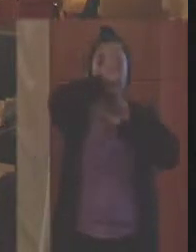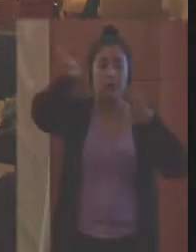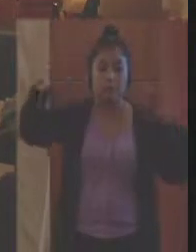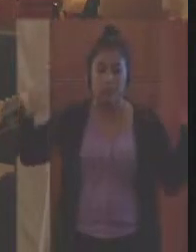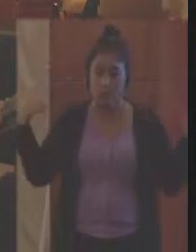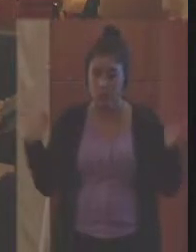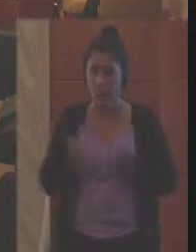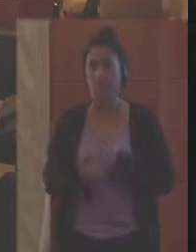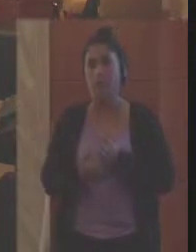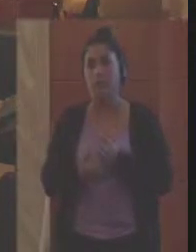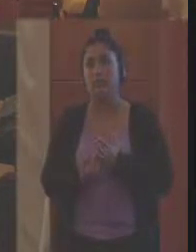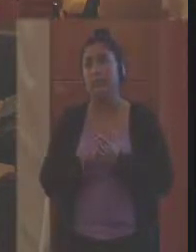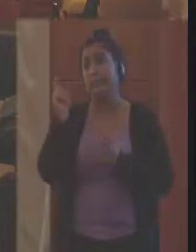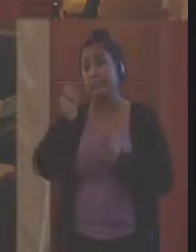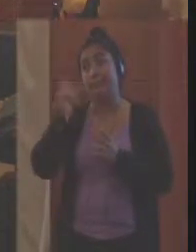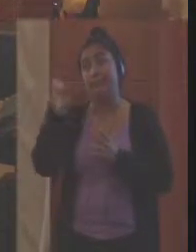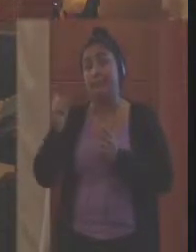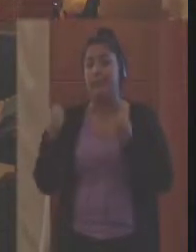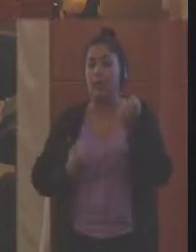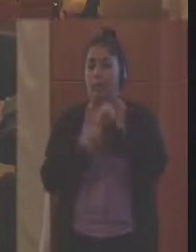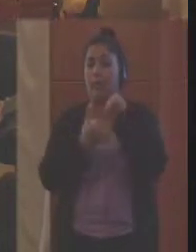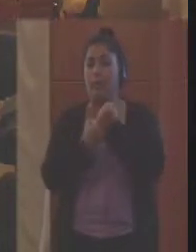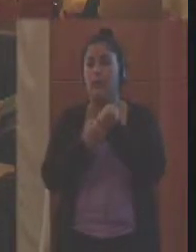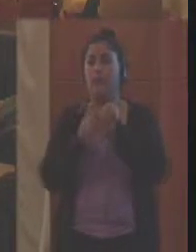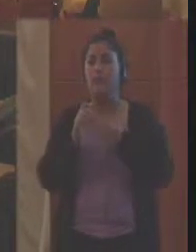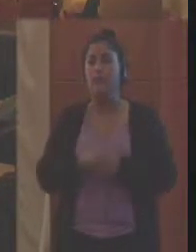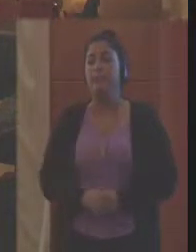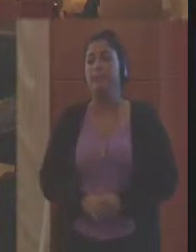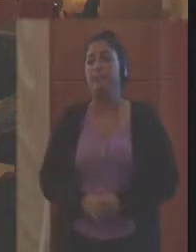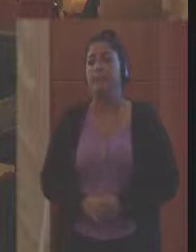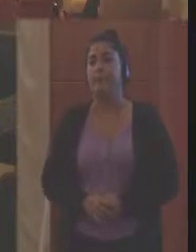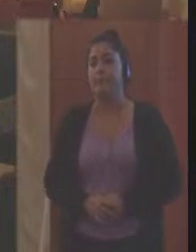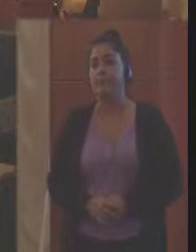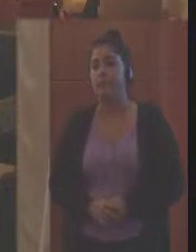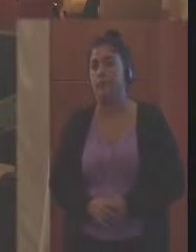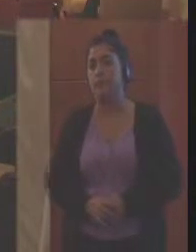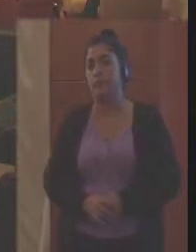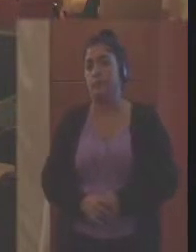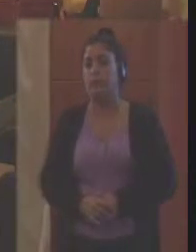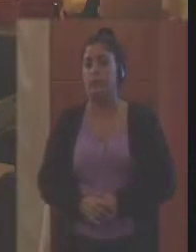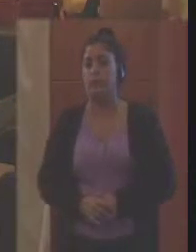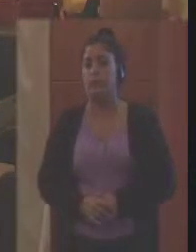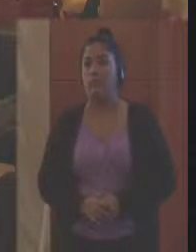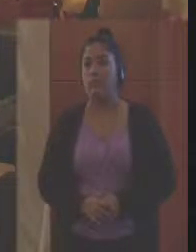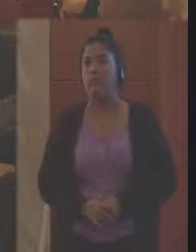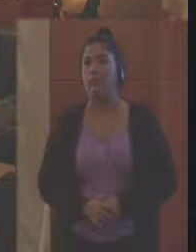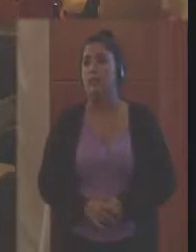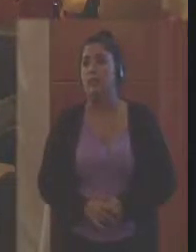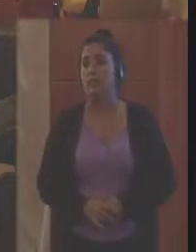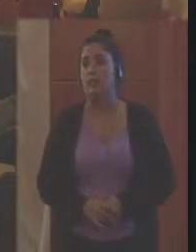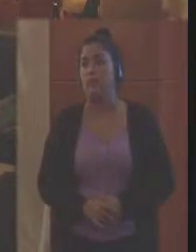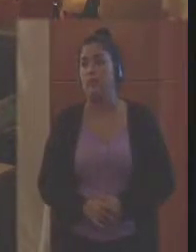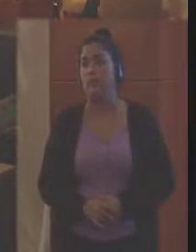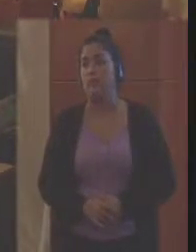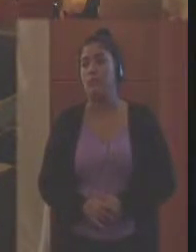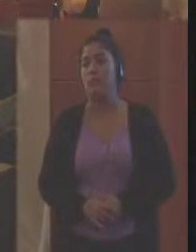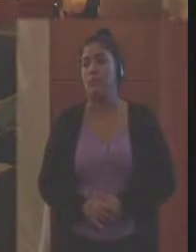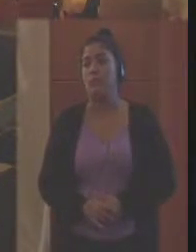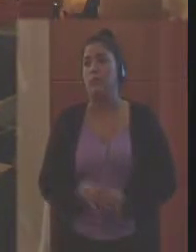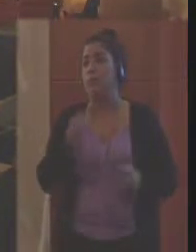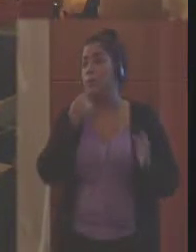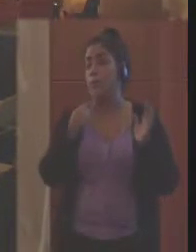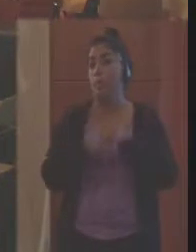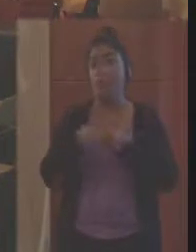resto del esquema global. Para el caso nuestro de Colombia, cuando se habla de adopción de una política integral, es